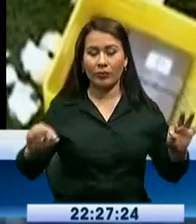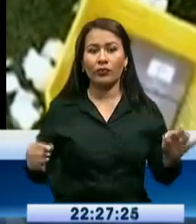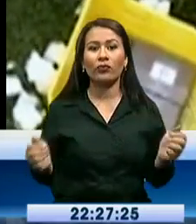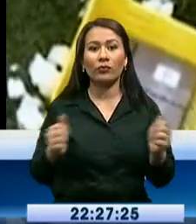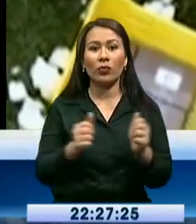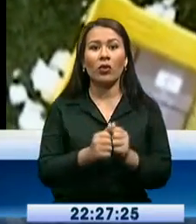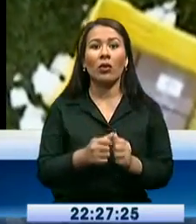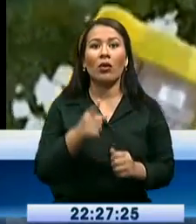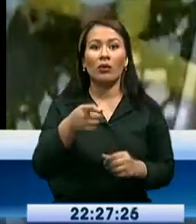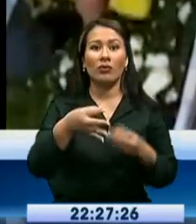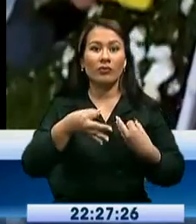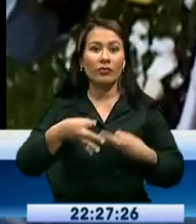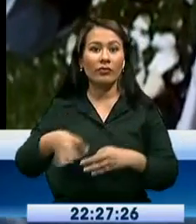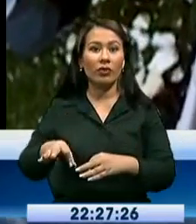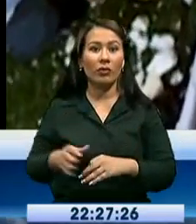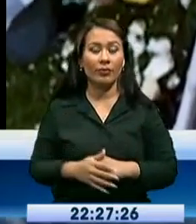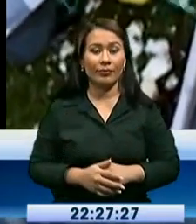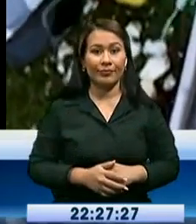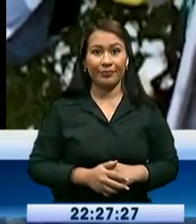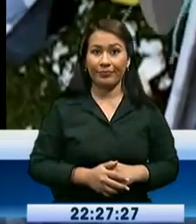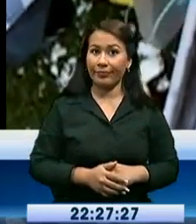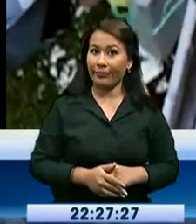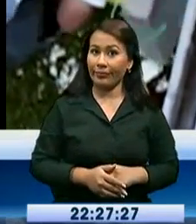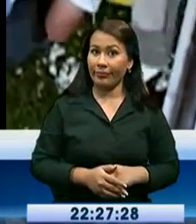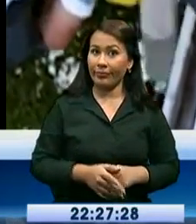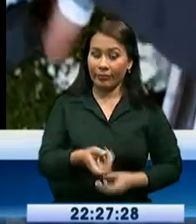era fácil su evacuación.